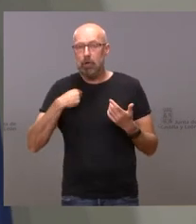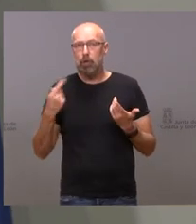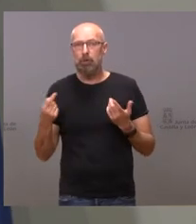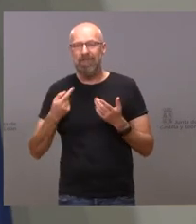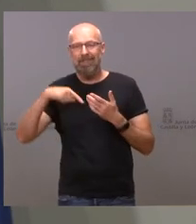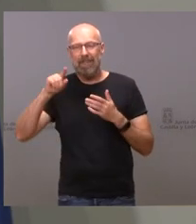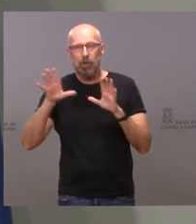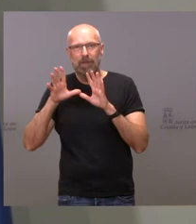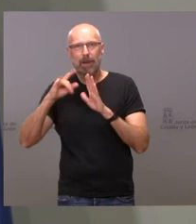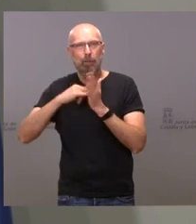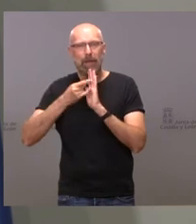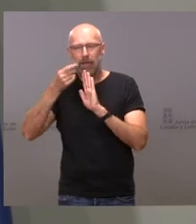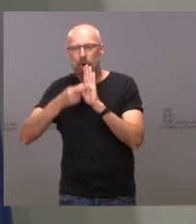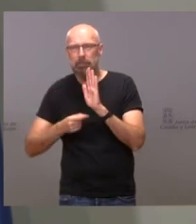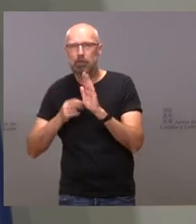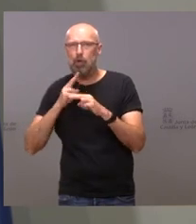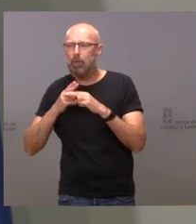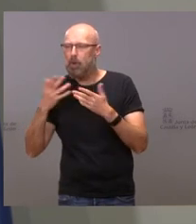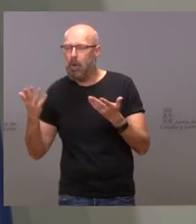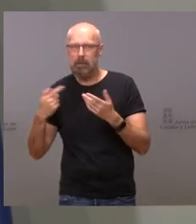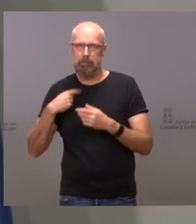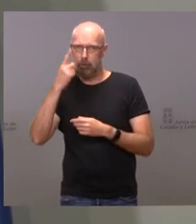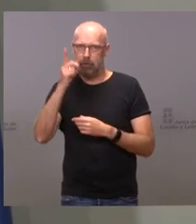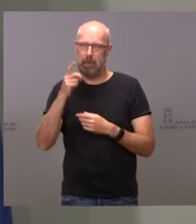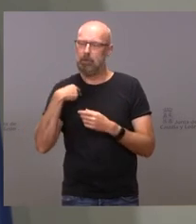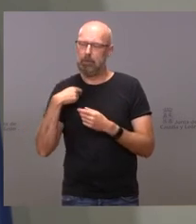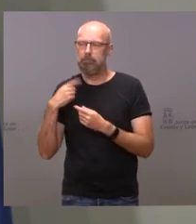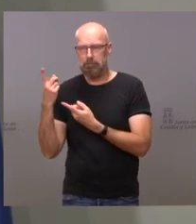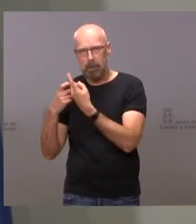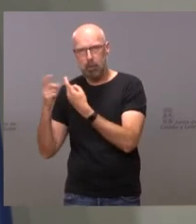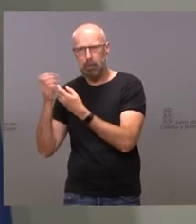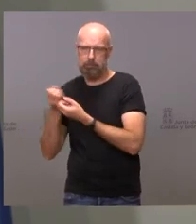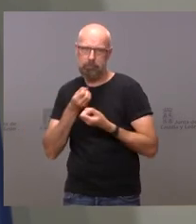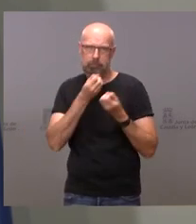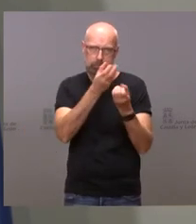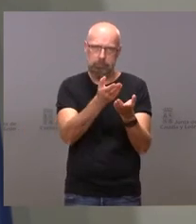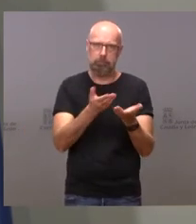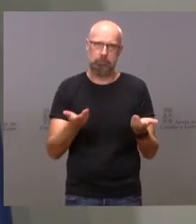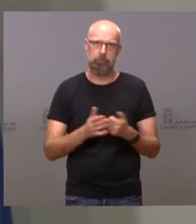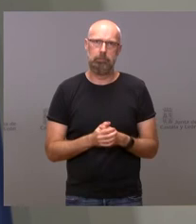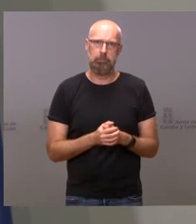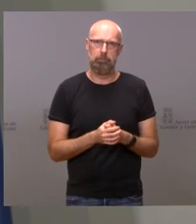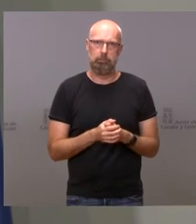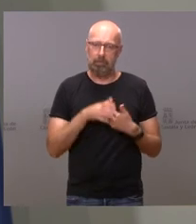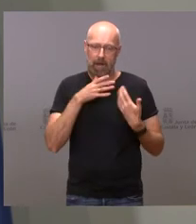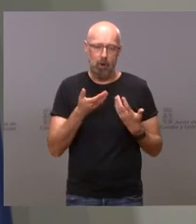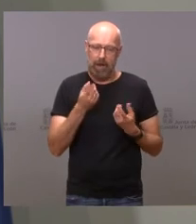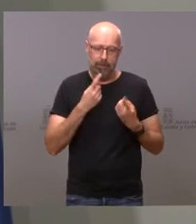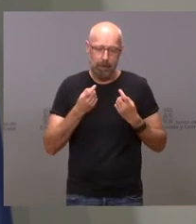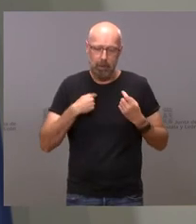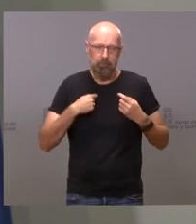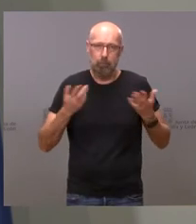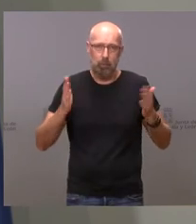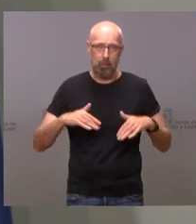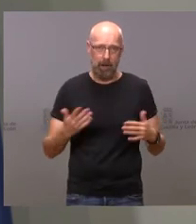proyectos. Insisto, trasladaremos, como siempre que nos hace una pregunta en la que no tenemos información en este momento